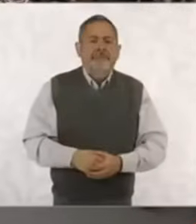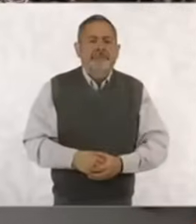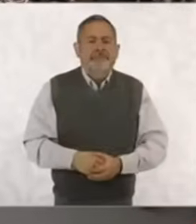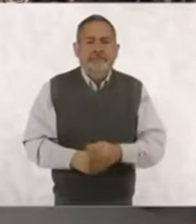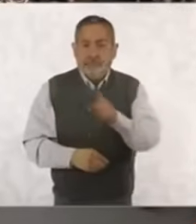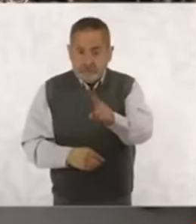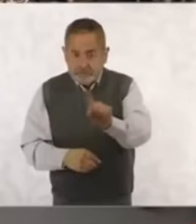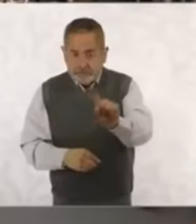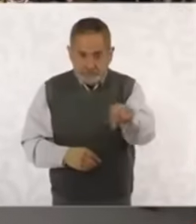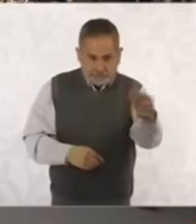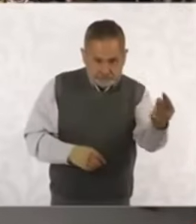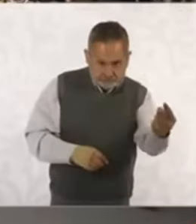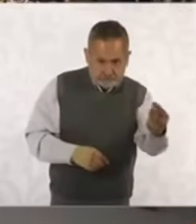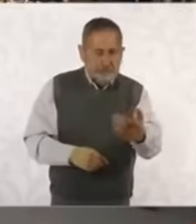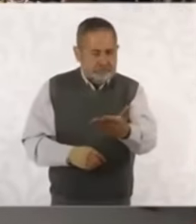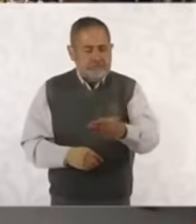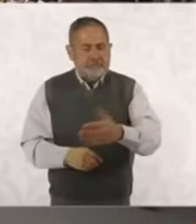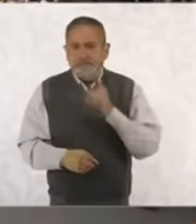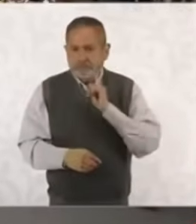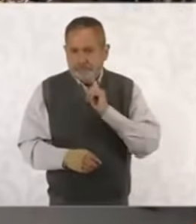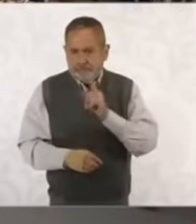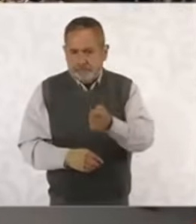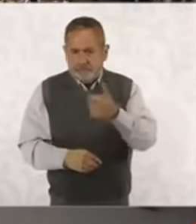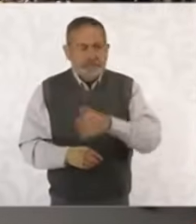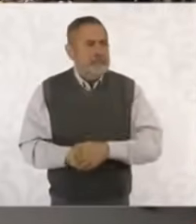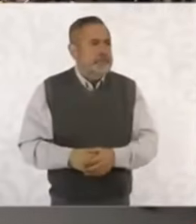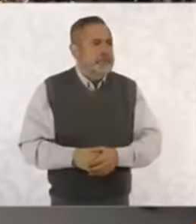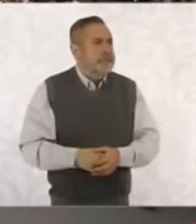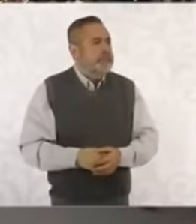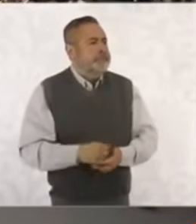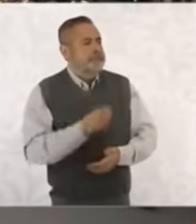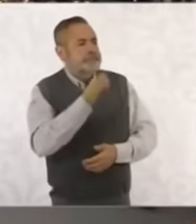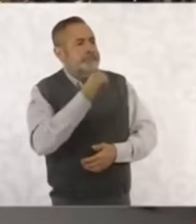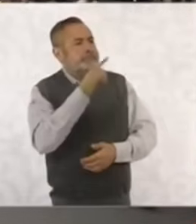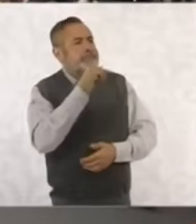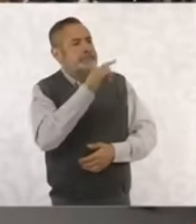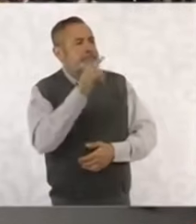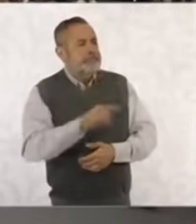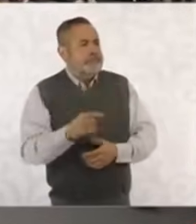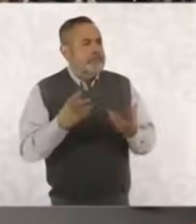ella y luego la compañera que está aquí. Elizabeth Robles, de Canal del Congreso. Un poquito más de detalles